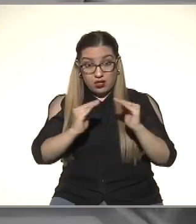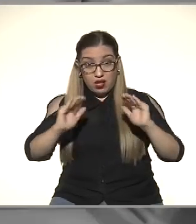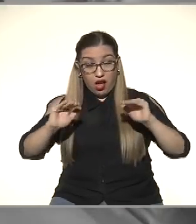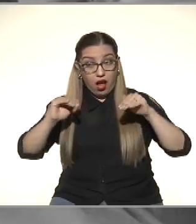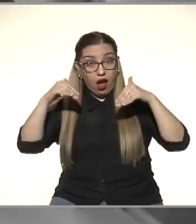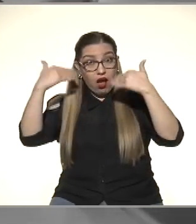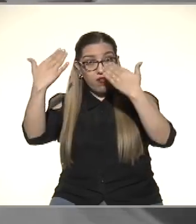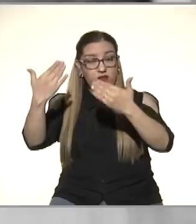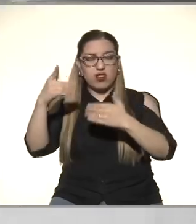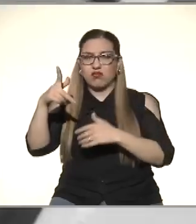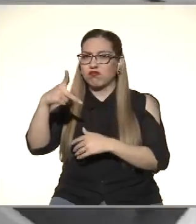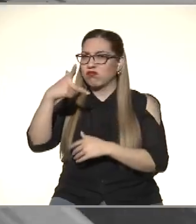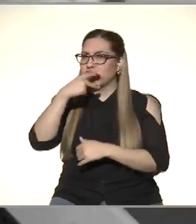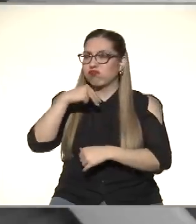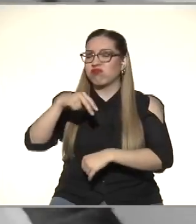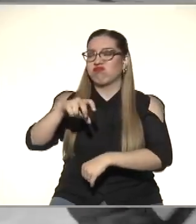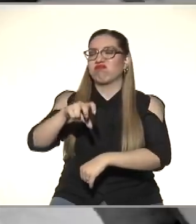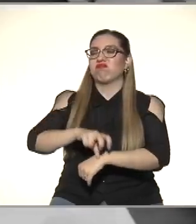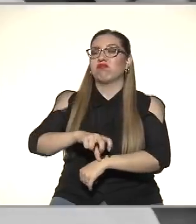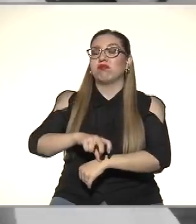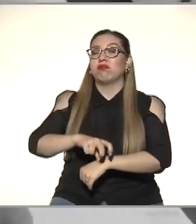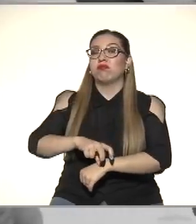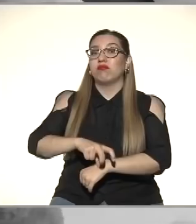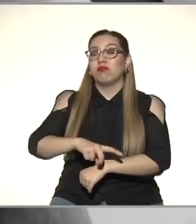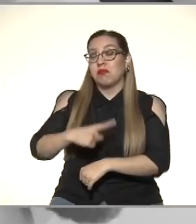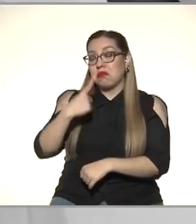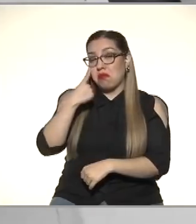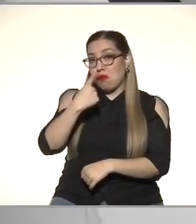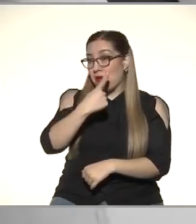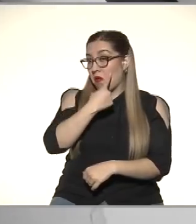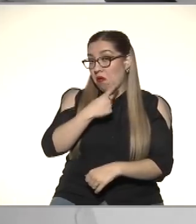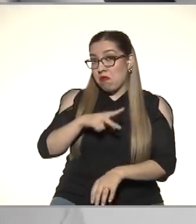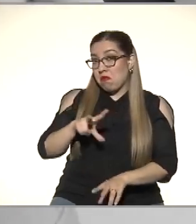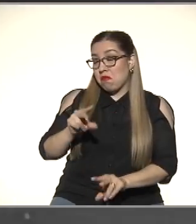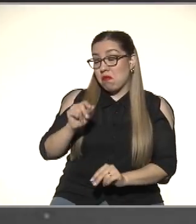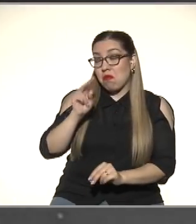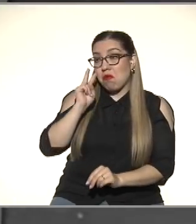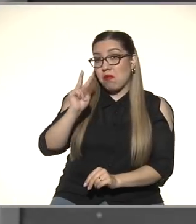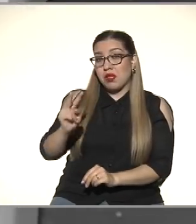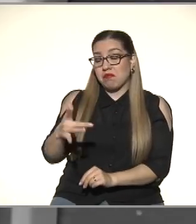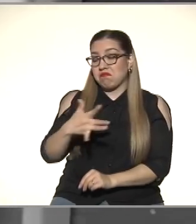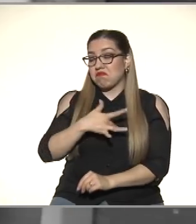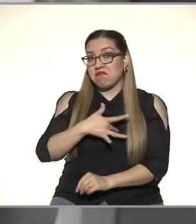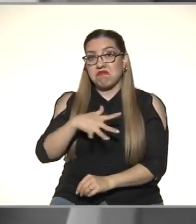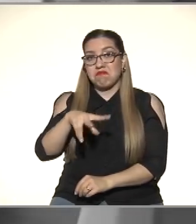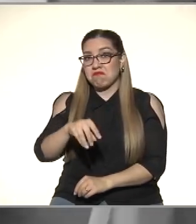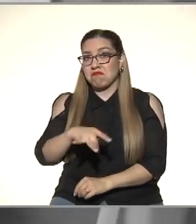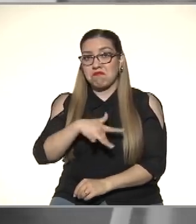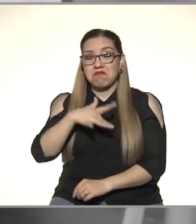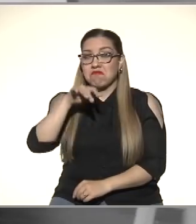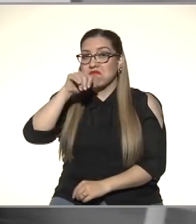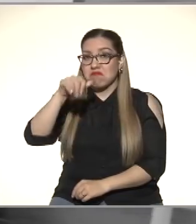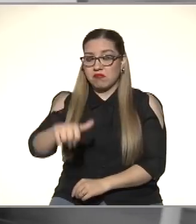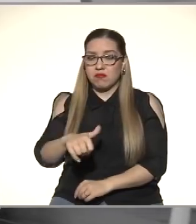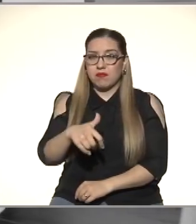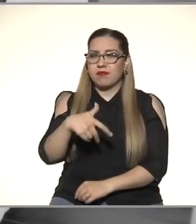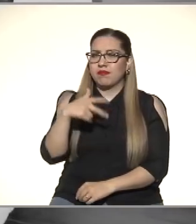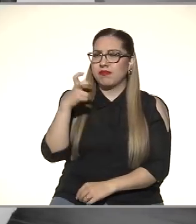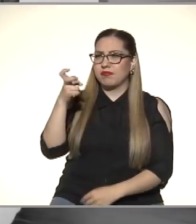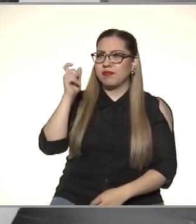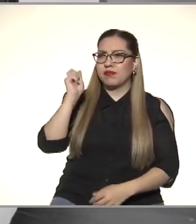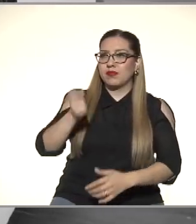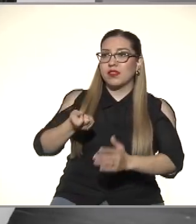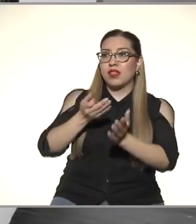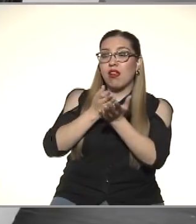un don Juan. Y ojos que no ven, corazón que no siente. En este caso, la infidelidad se convierte en